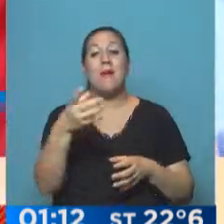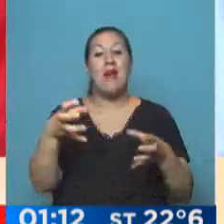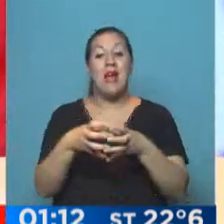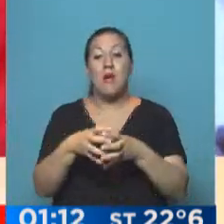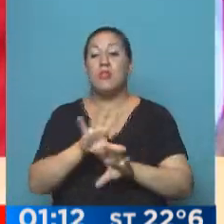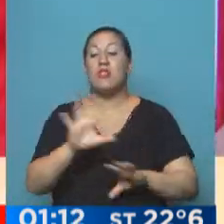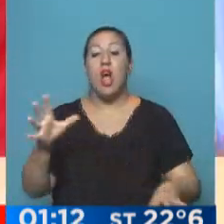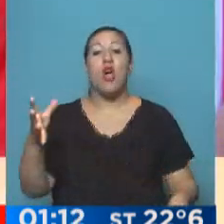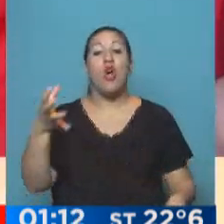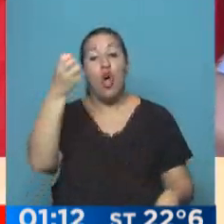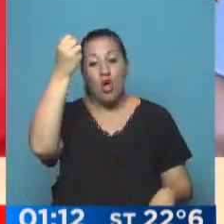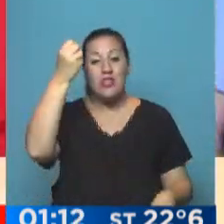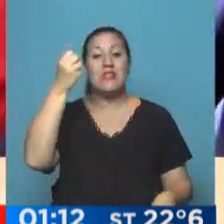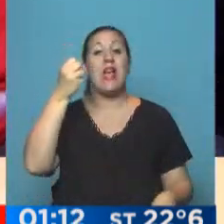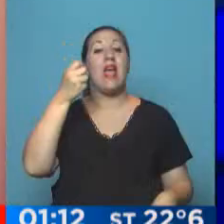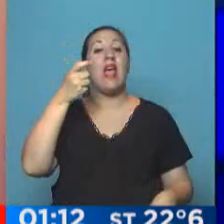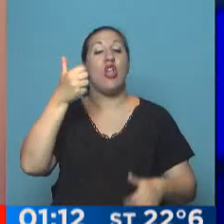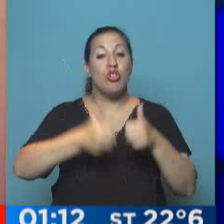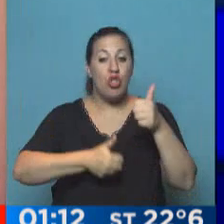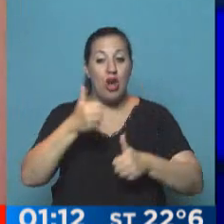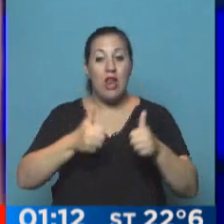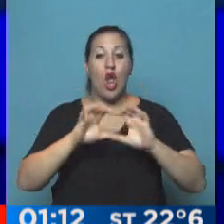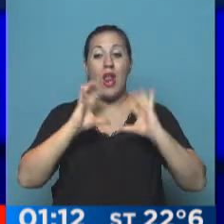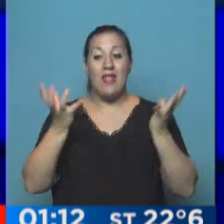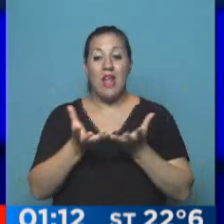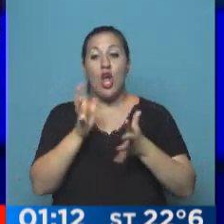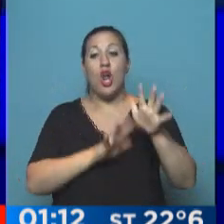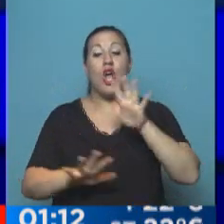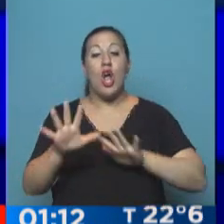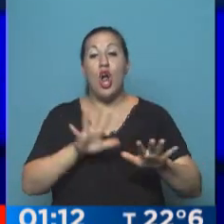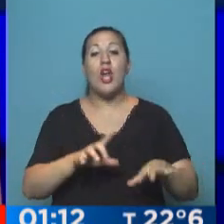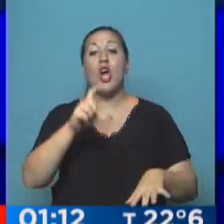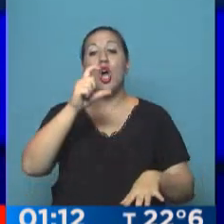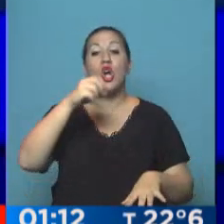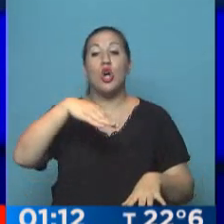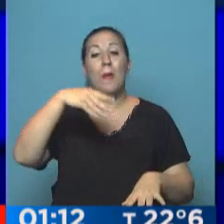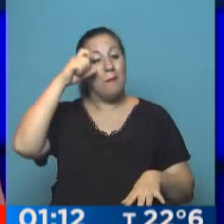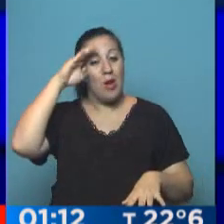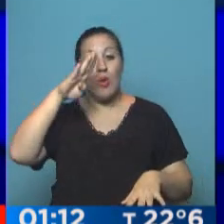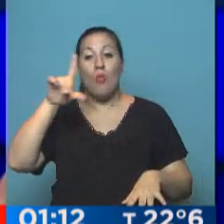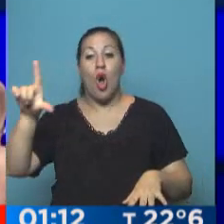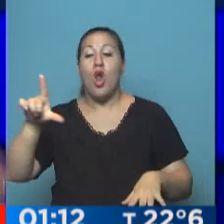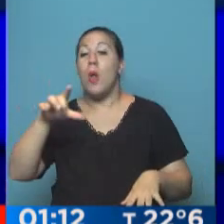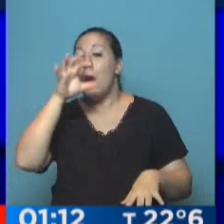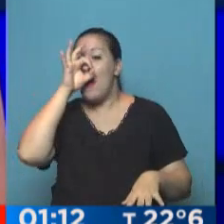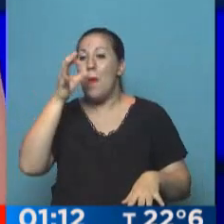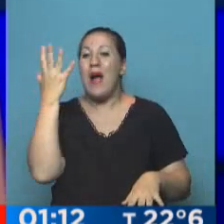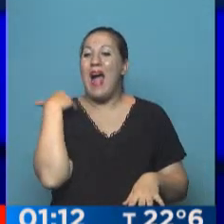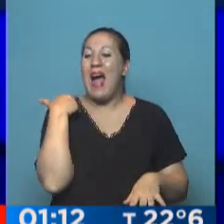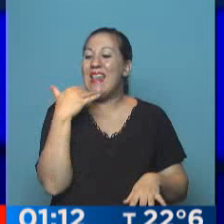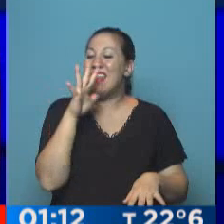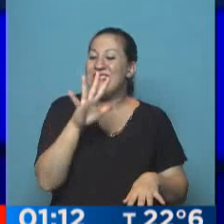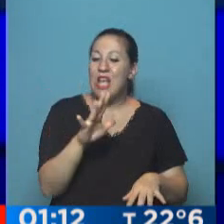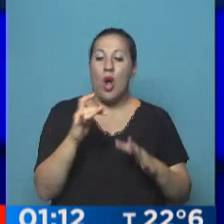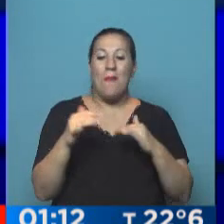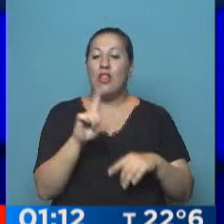conseguir un título que está de un torneo internacional organizado por Conmebol que no ganó ninguno de los últimos 5 partidos. Los empató